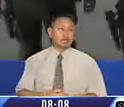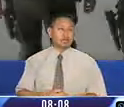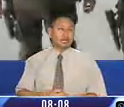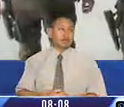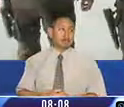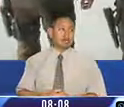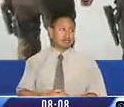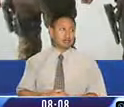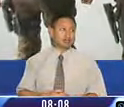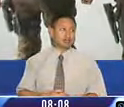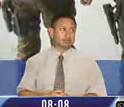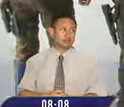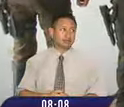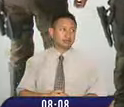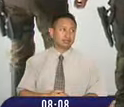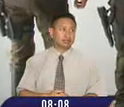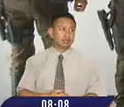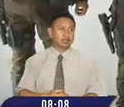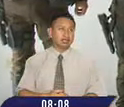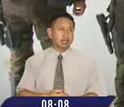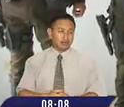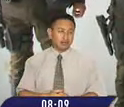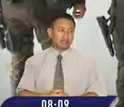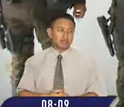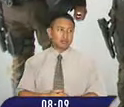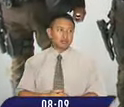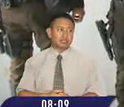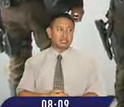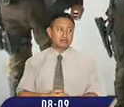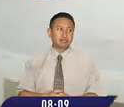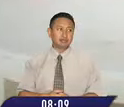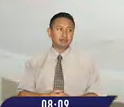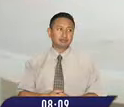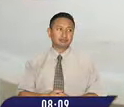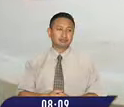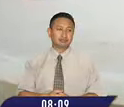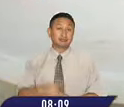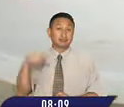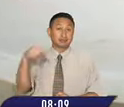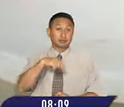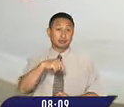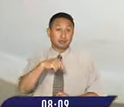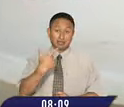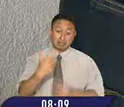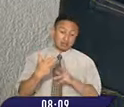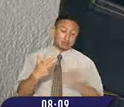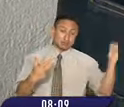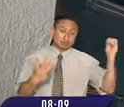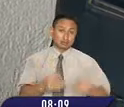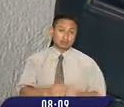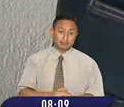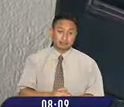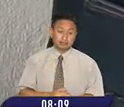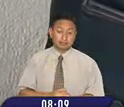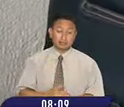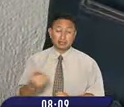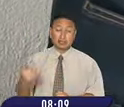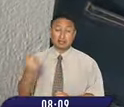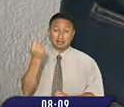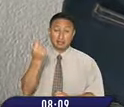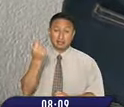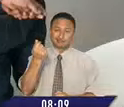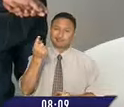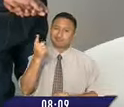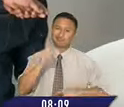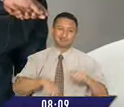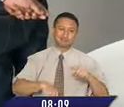Los 2 cómplices del extranjero abandonaron a su amigo, se fueron sin regresar a ver y tampoco lograron llevarse la plata.